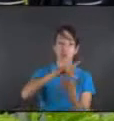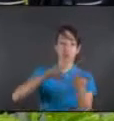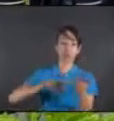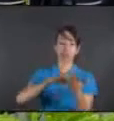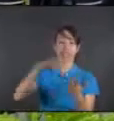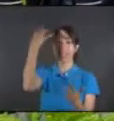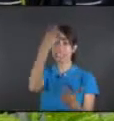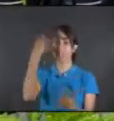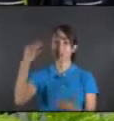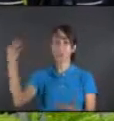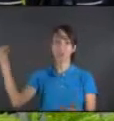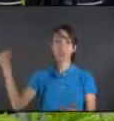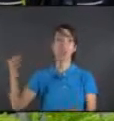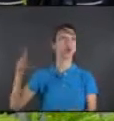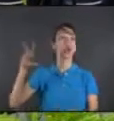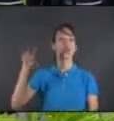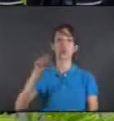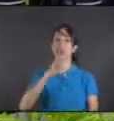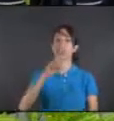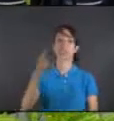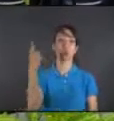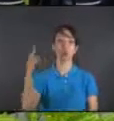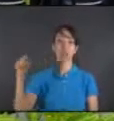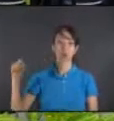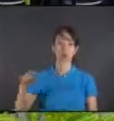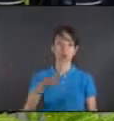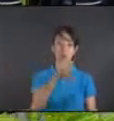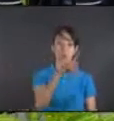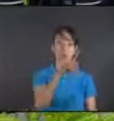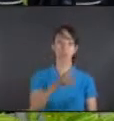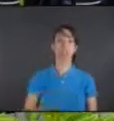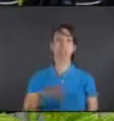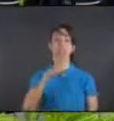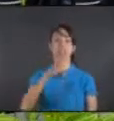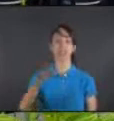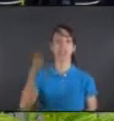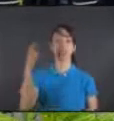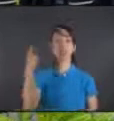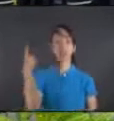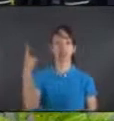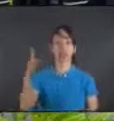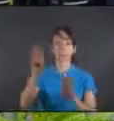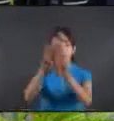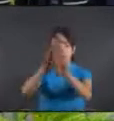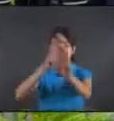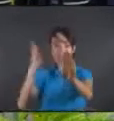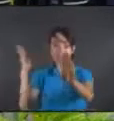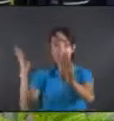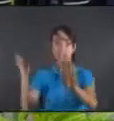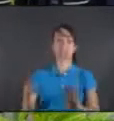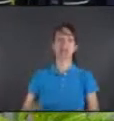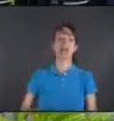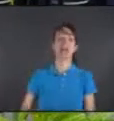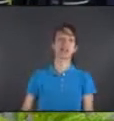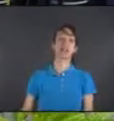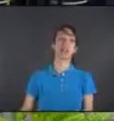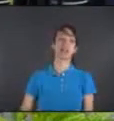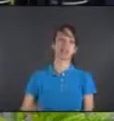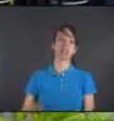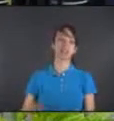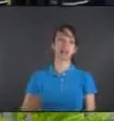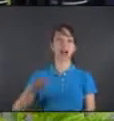les hacía más o menos este dibujito, solo que mejor lo voy a volver a hacer. Yo les decía a